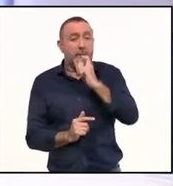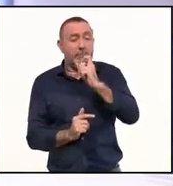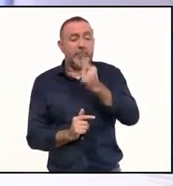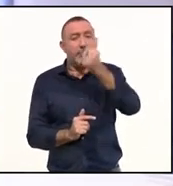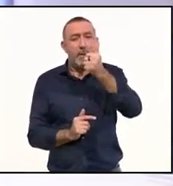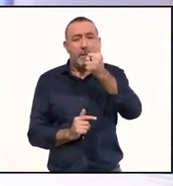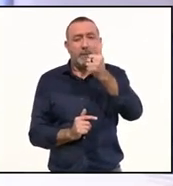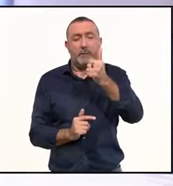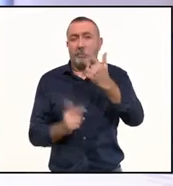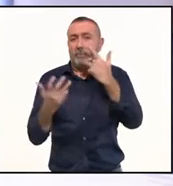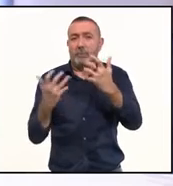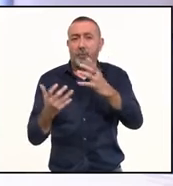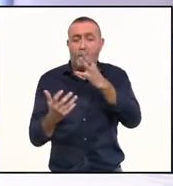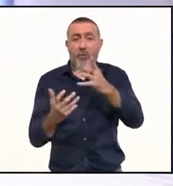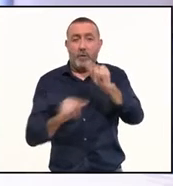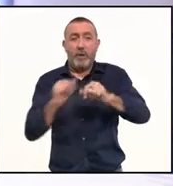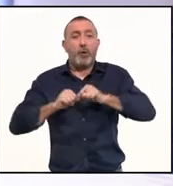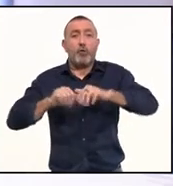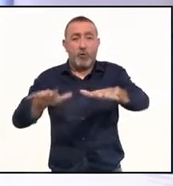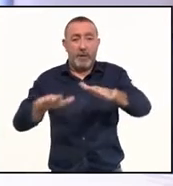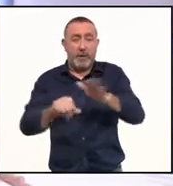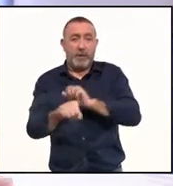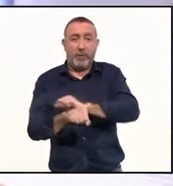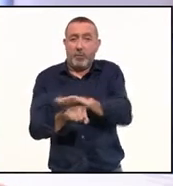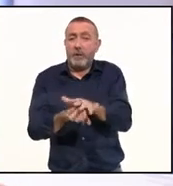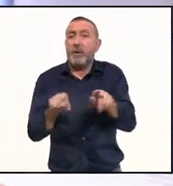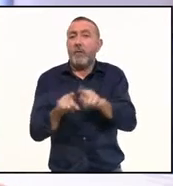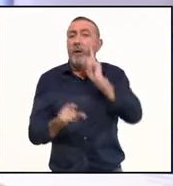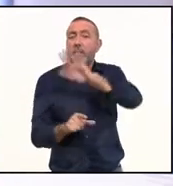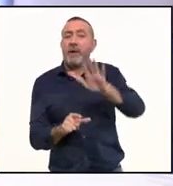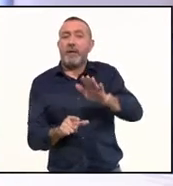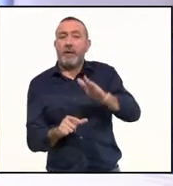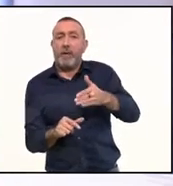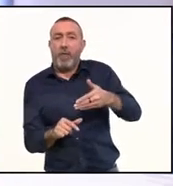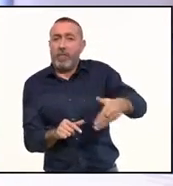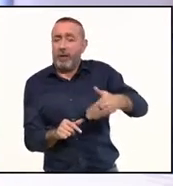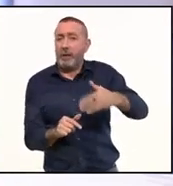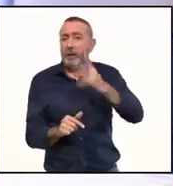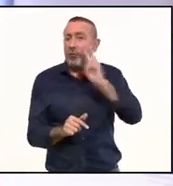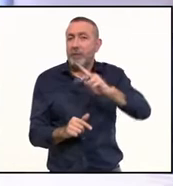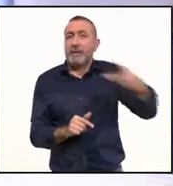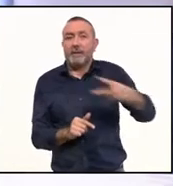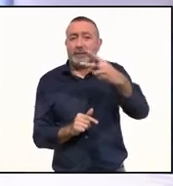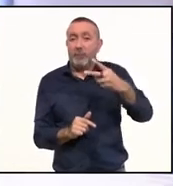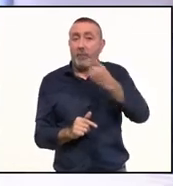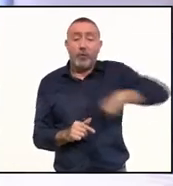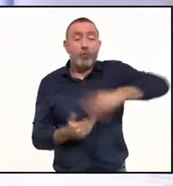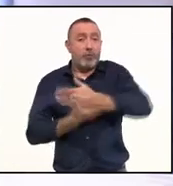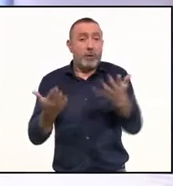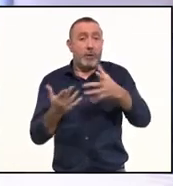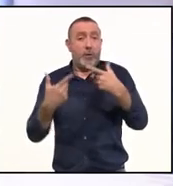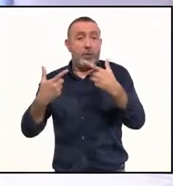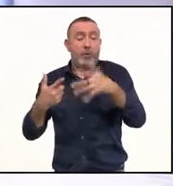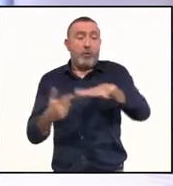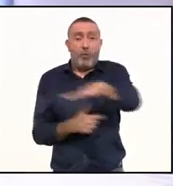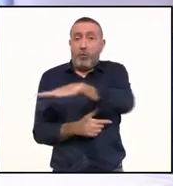la pandemia por el coronavirus por lo tanto queda incluso como en un segundo plano y desde cualquier ámbito no debemos olvidar de